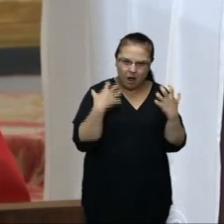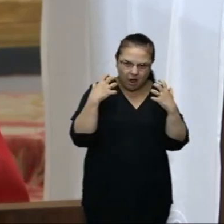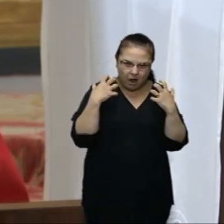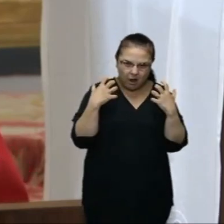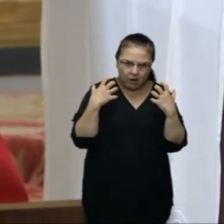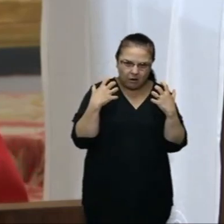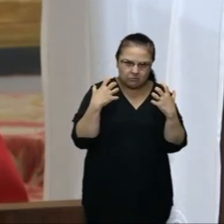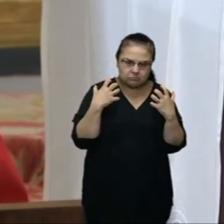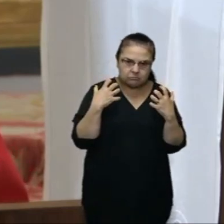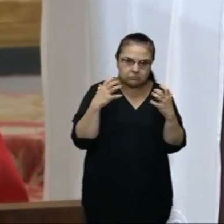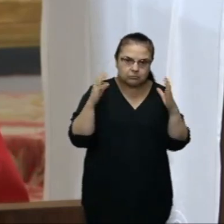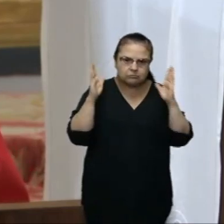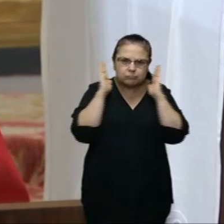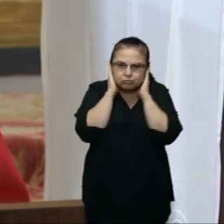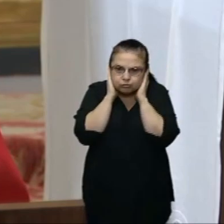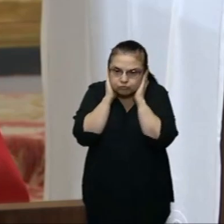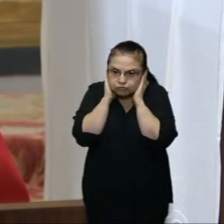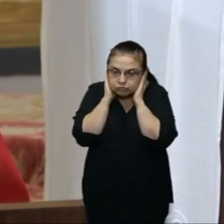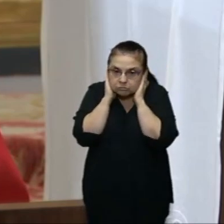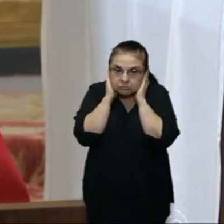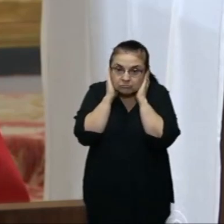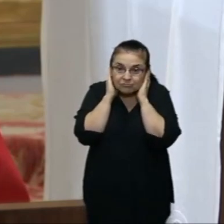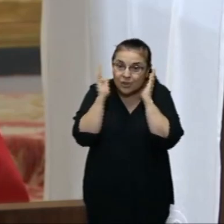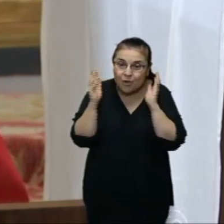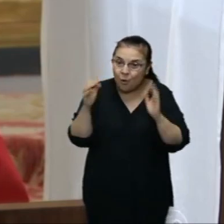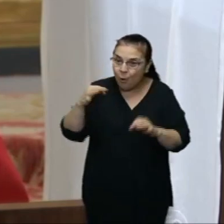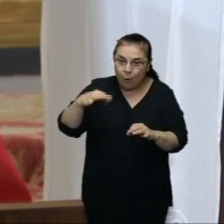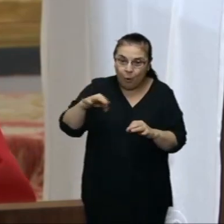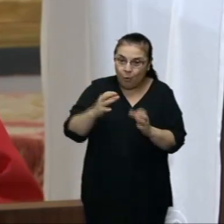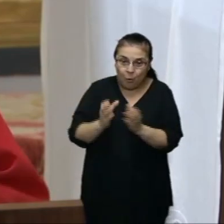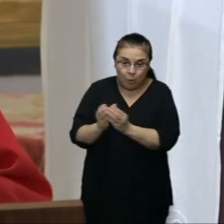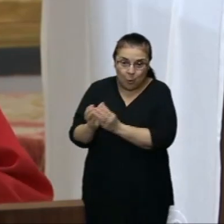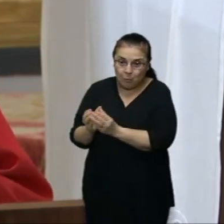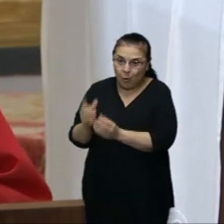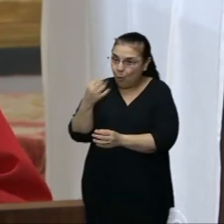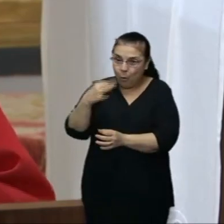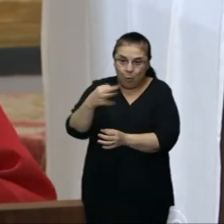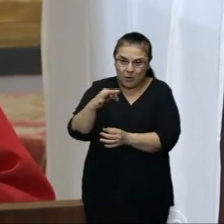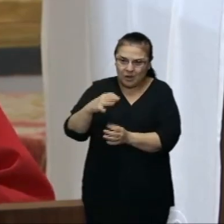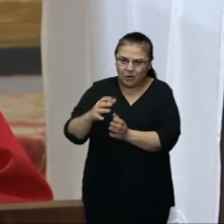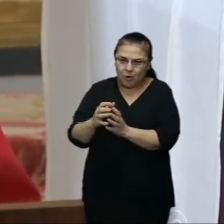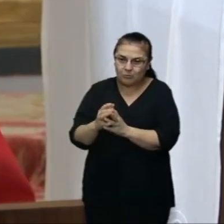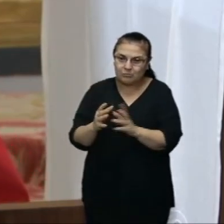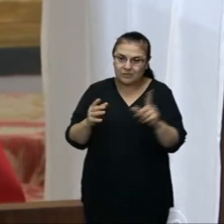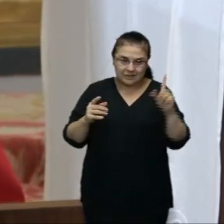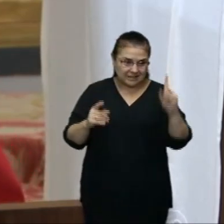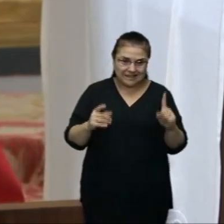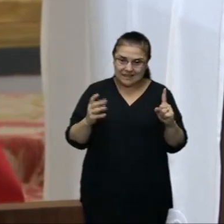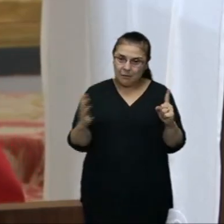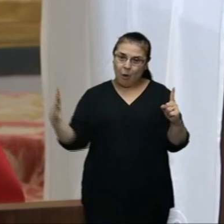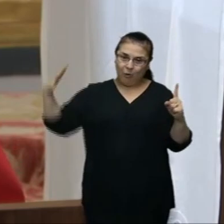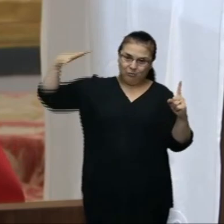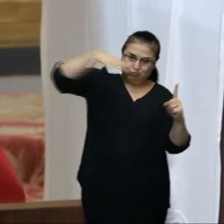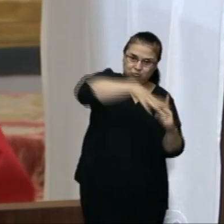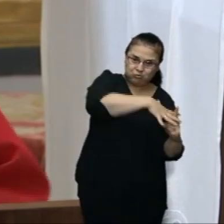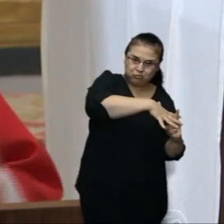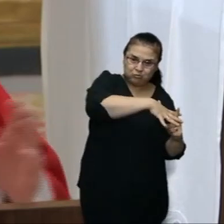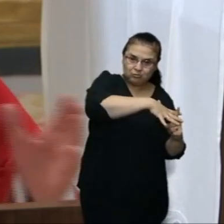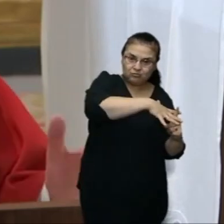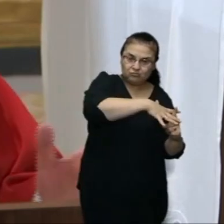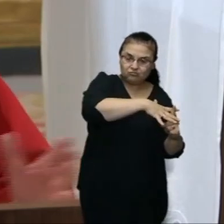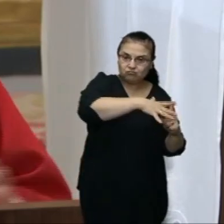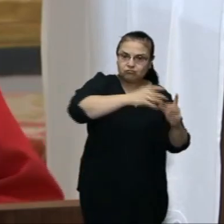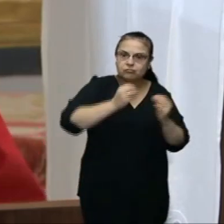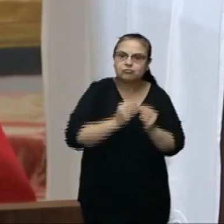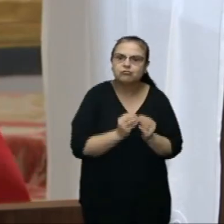los oídos. Y como un solo hombre, se abalanzaron sobre él. Le